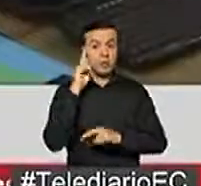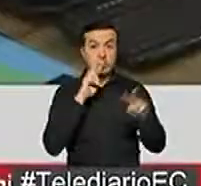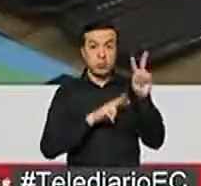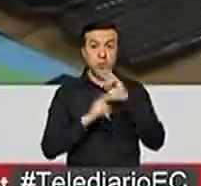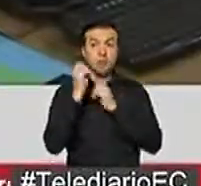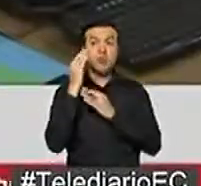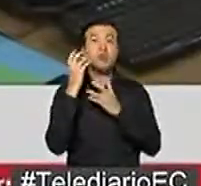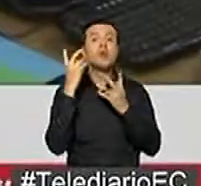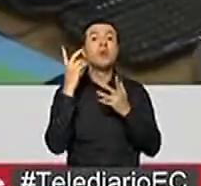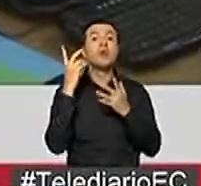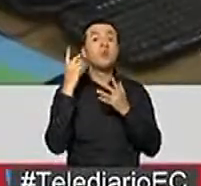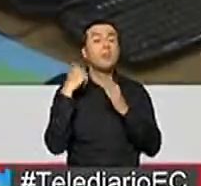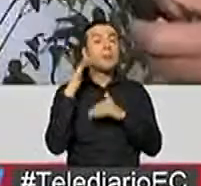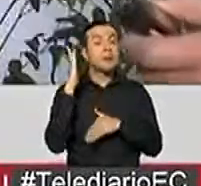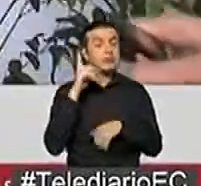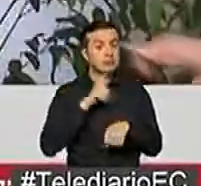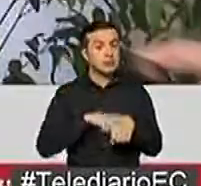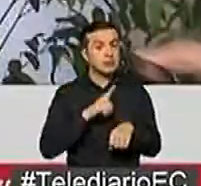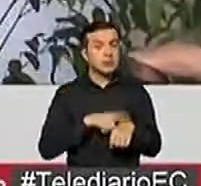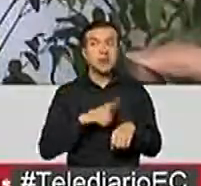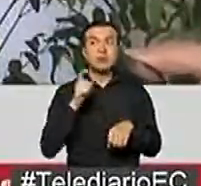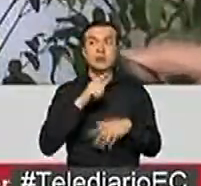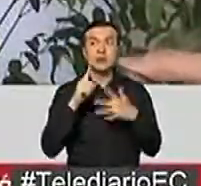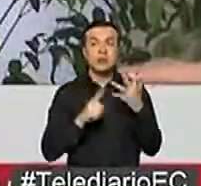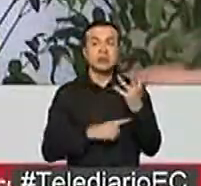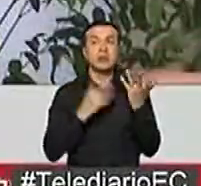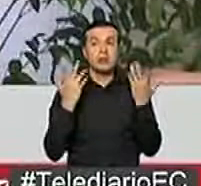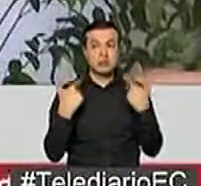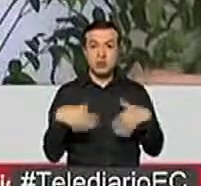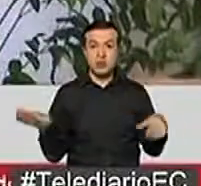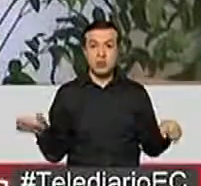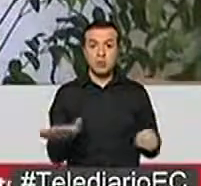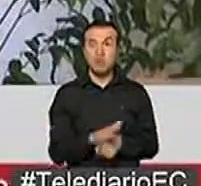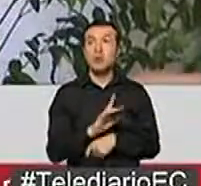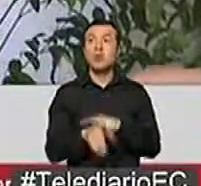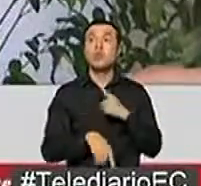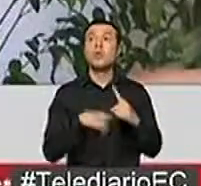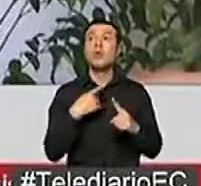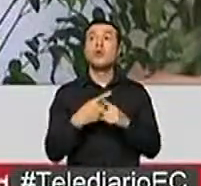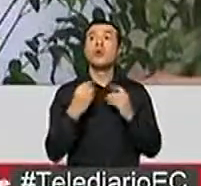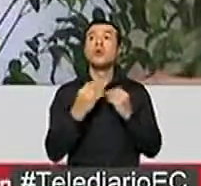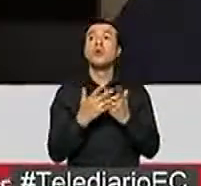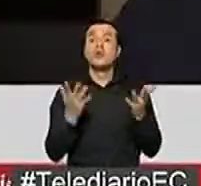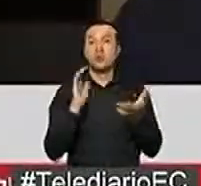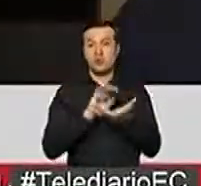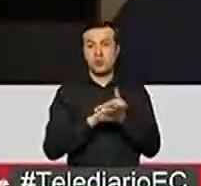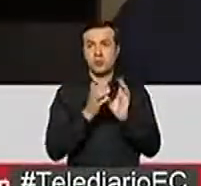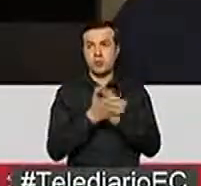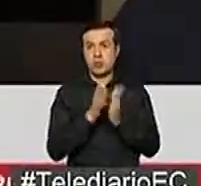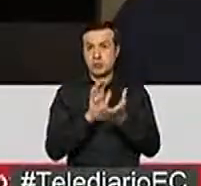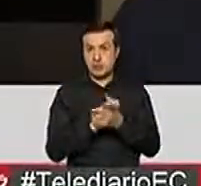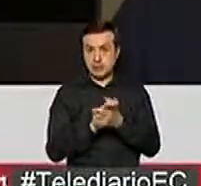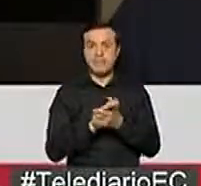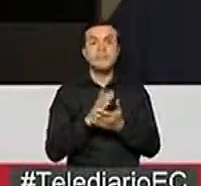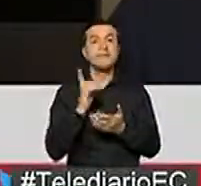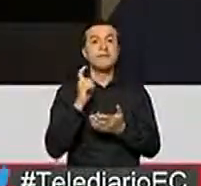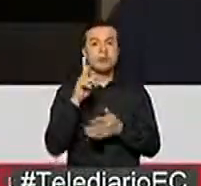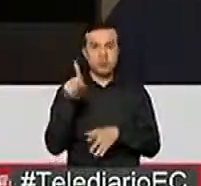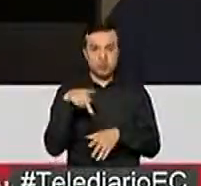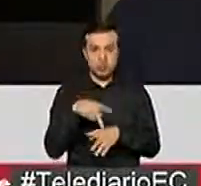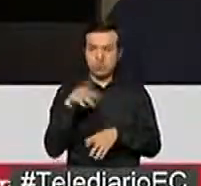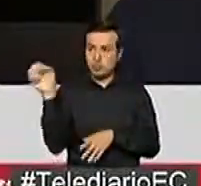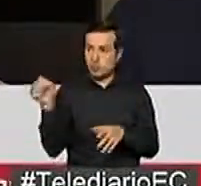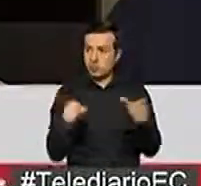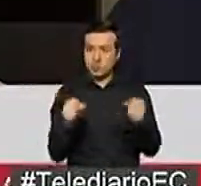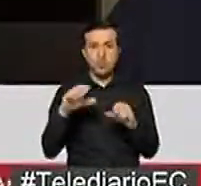informe tome más de una sesión del pleno. En teoría deberíamos tenerlo listo, el informe para segundo debate en noviembre. Que tiene que llamarse a expertos, tiene que